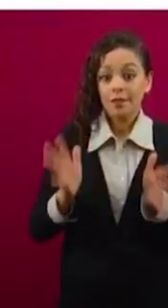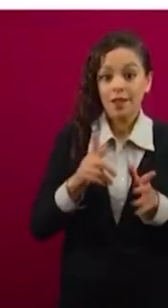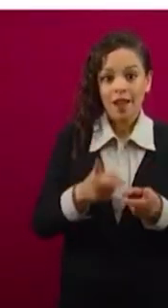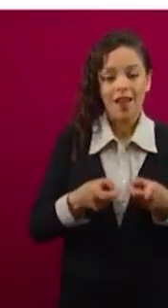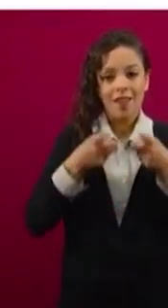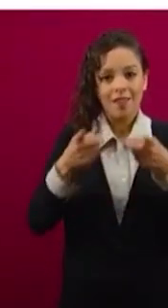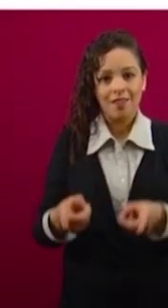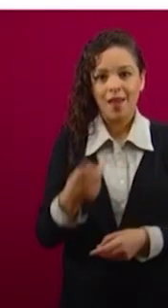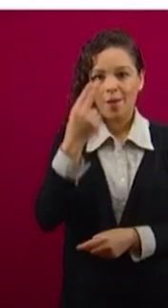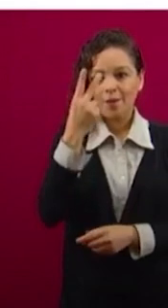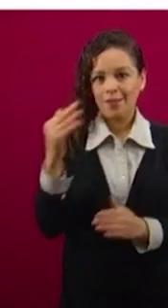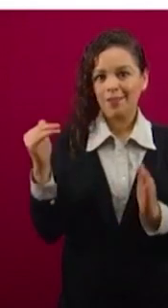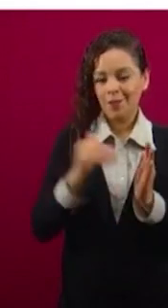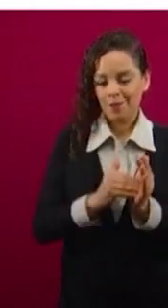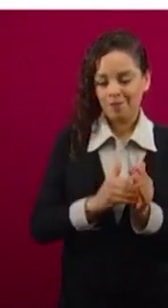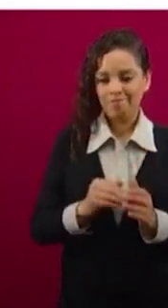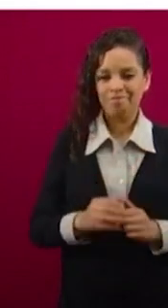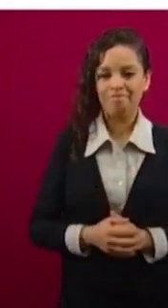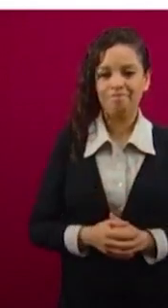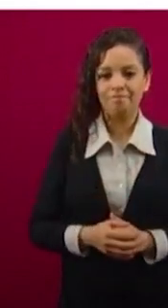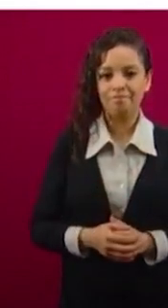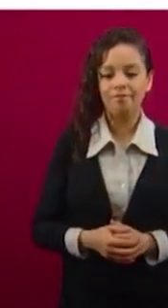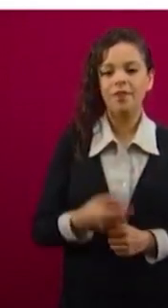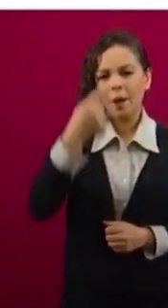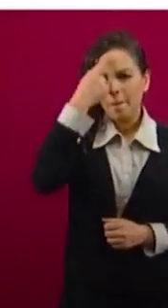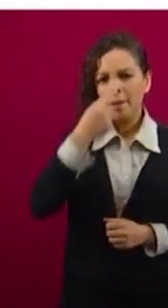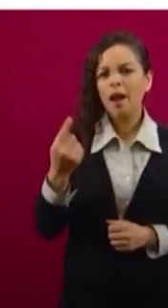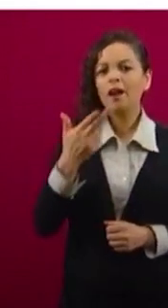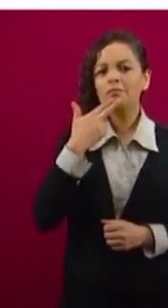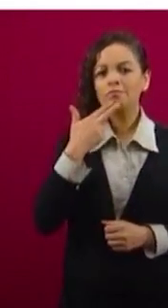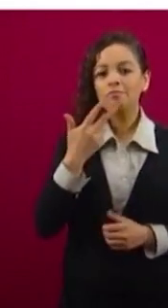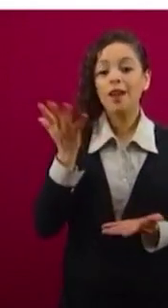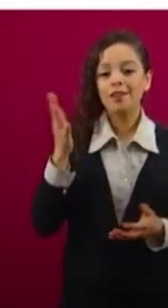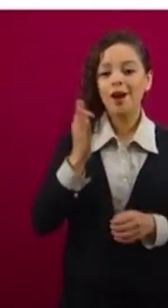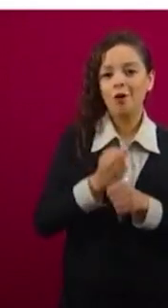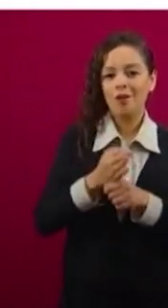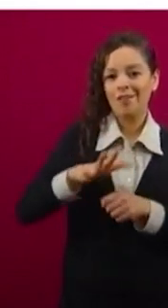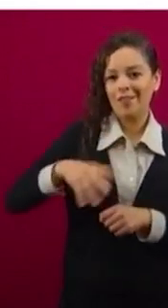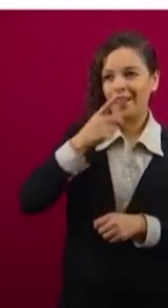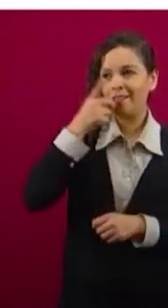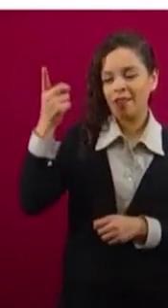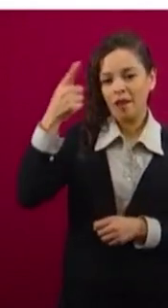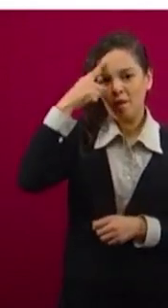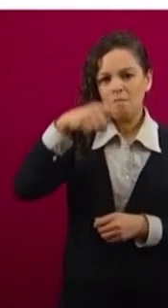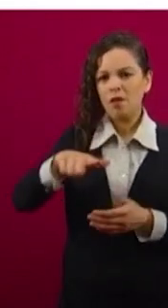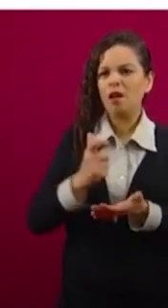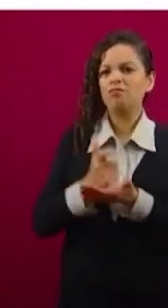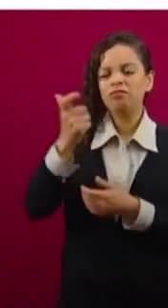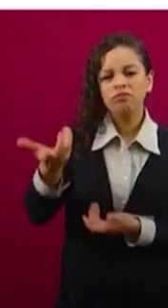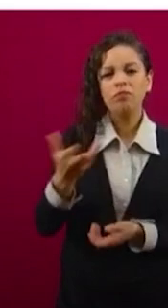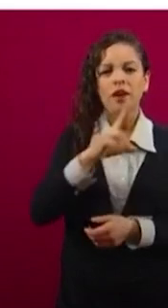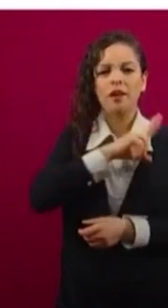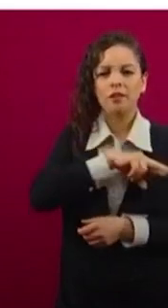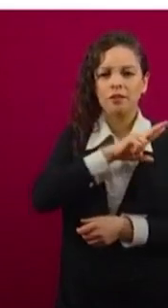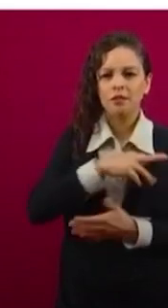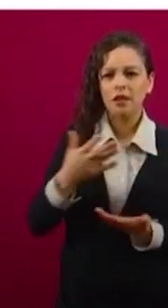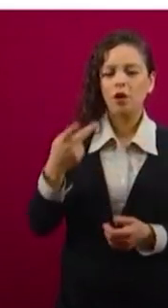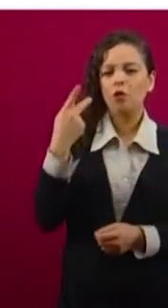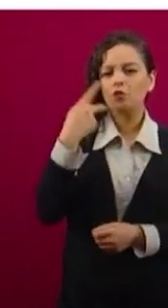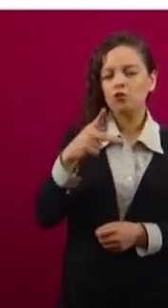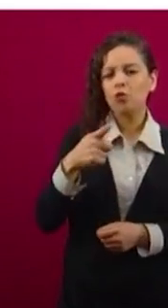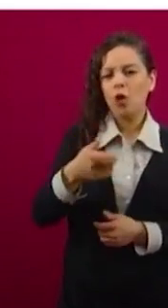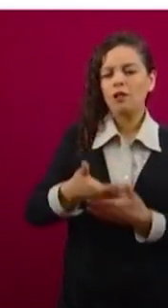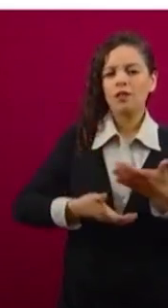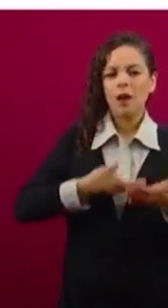que sigue es lo que nos acaban de contar ellos para que lo van a usar para pagar este gastos operativos rentas servicios y